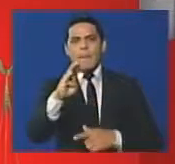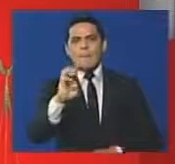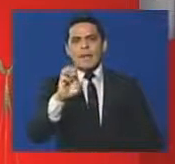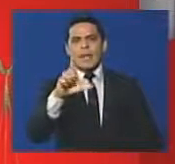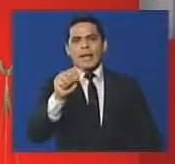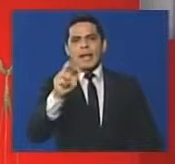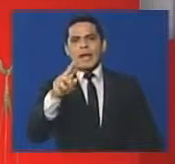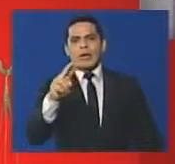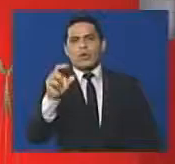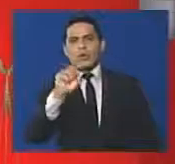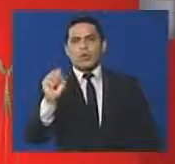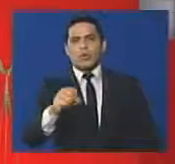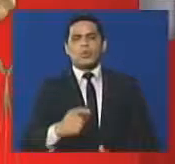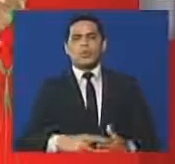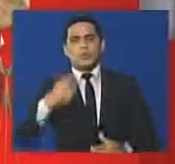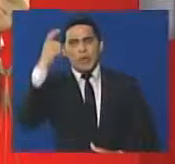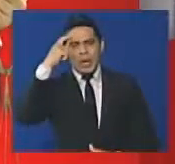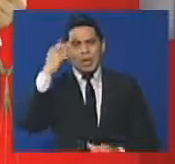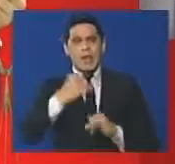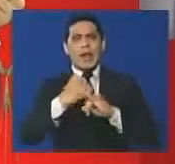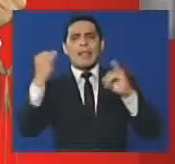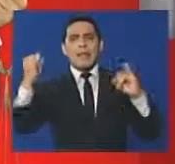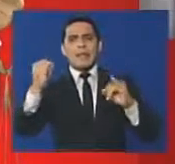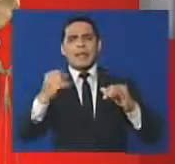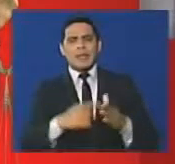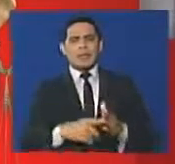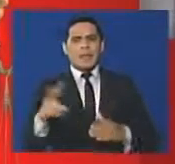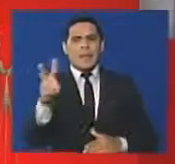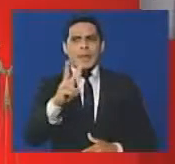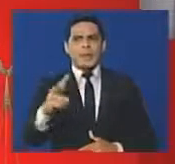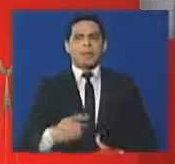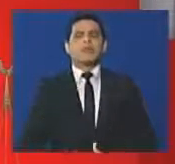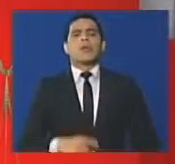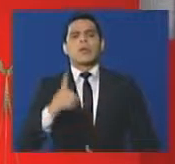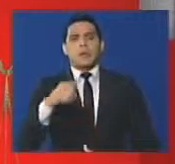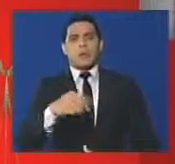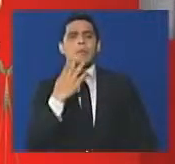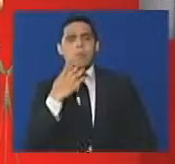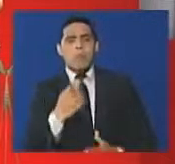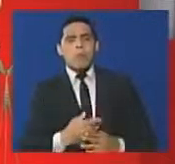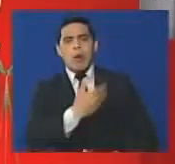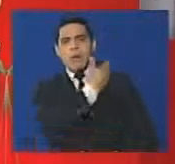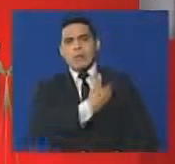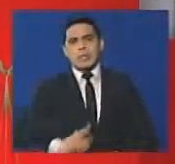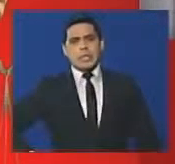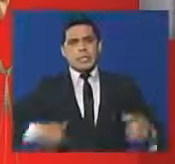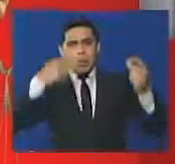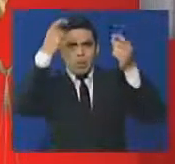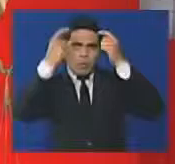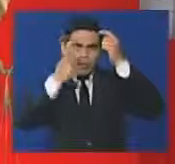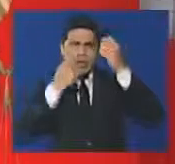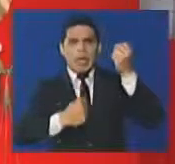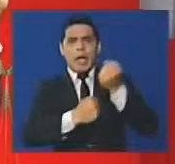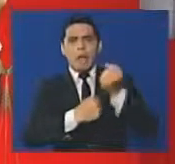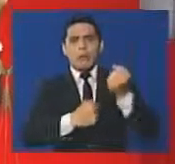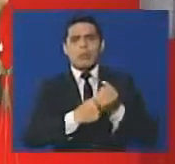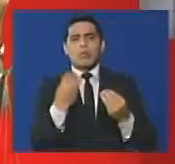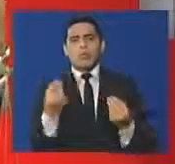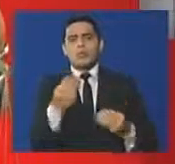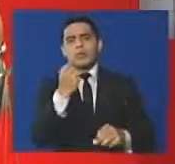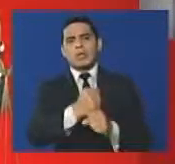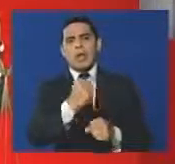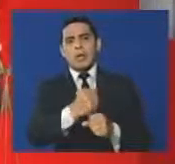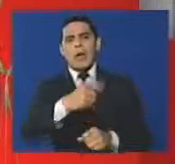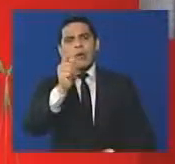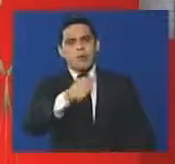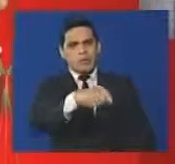la independencia venezolana y también de homenaje al presidente Chávez, que apoyó muchísimo la labor de la Sinfónica. Y yo